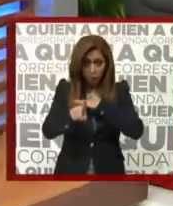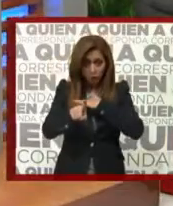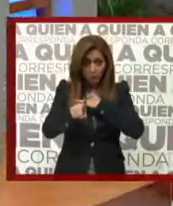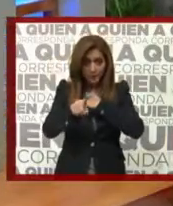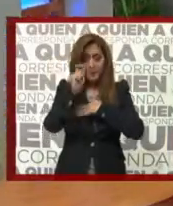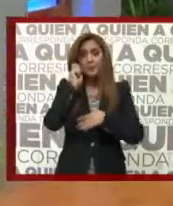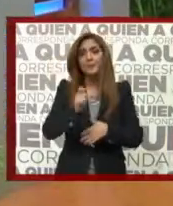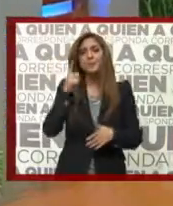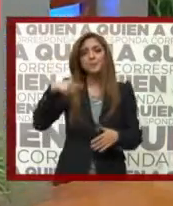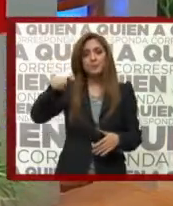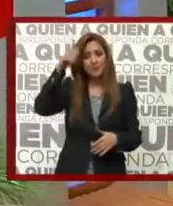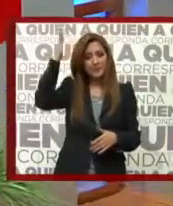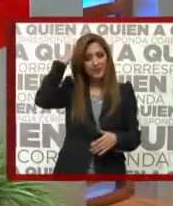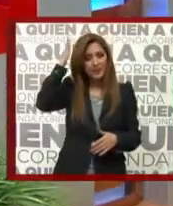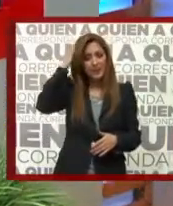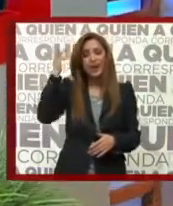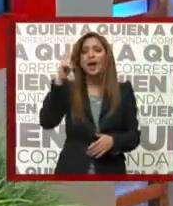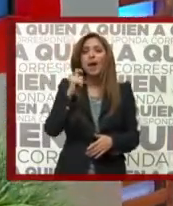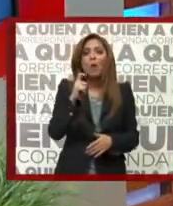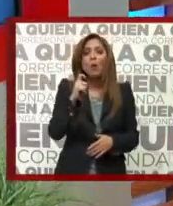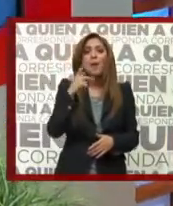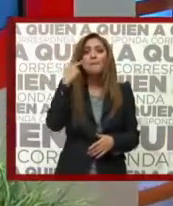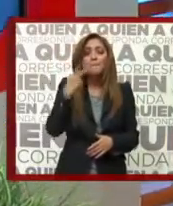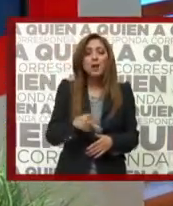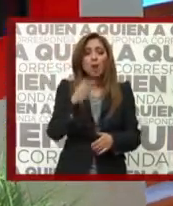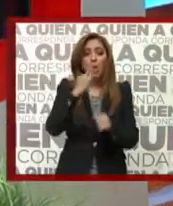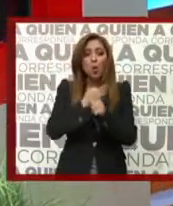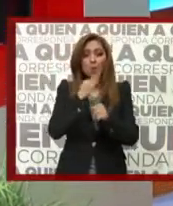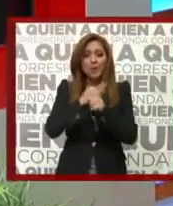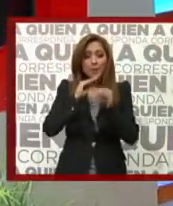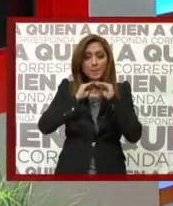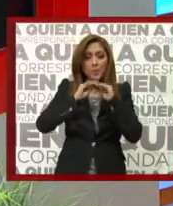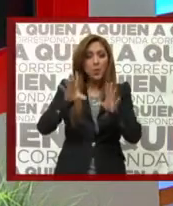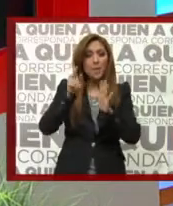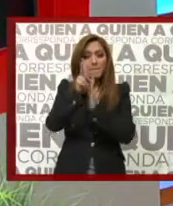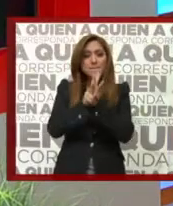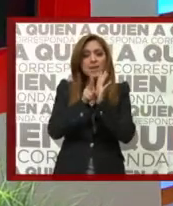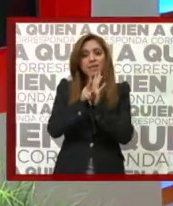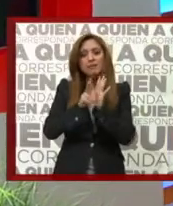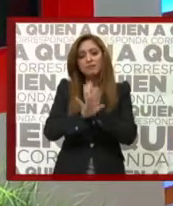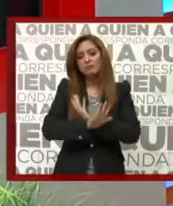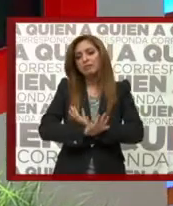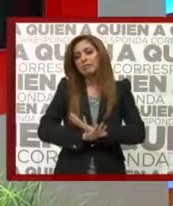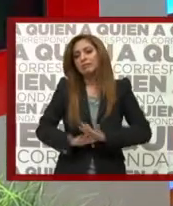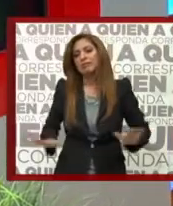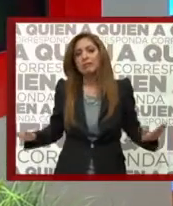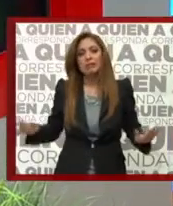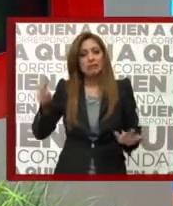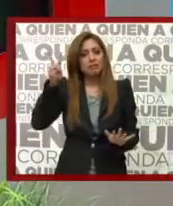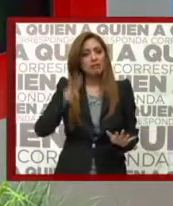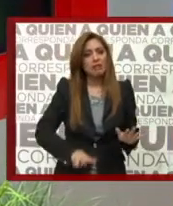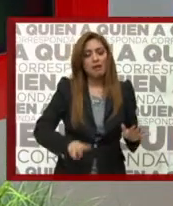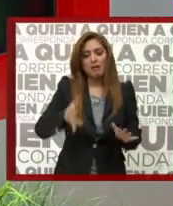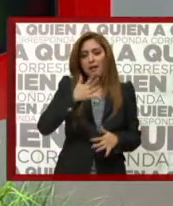a las autoridades del agua, pero ya nos manda videos donde ya. Ahora sí, ya se están fatigando de ver